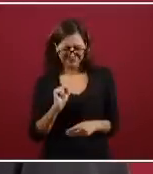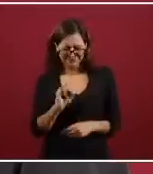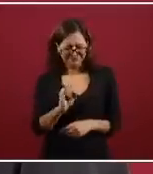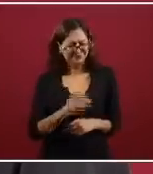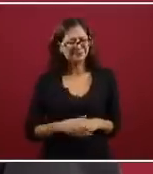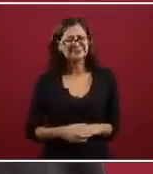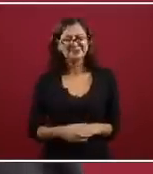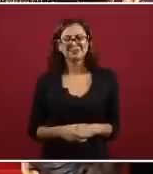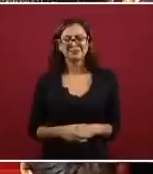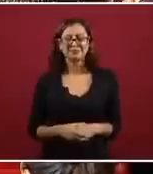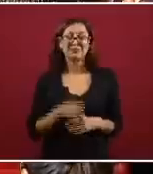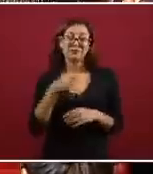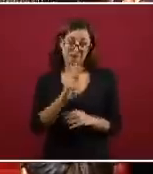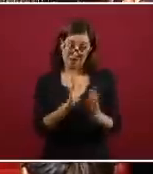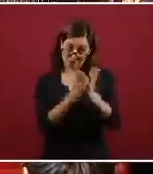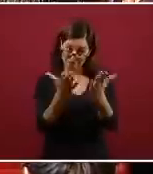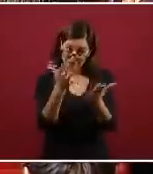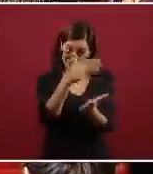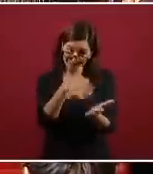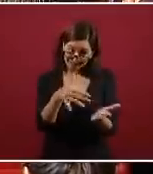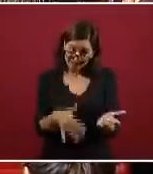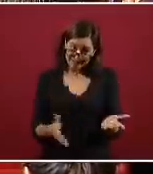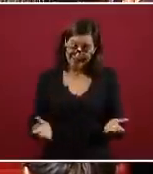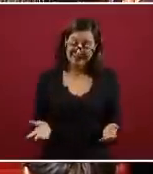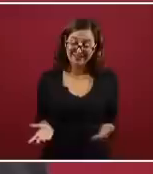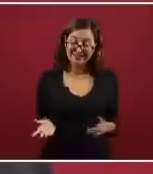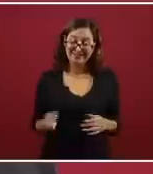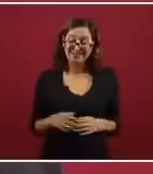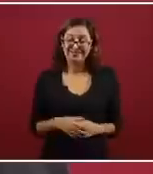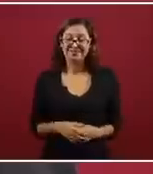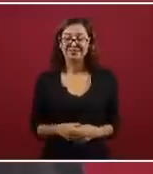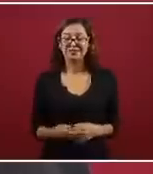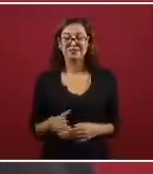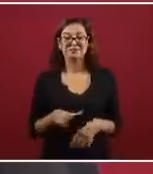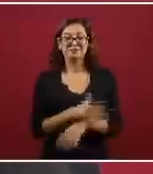absolutamente, pero lean el libro, porque